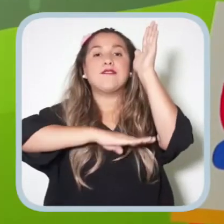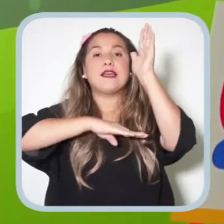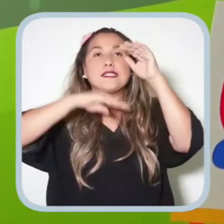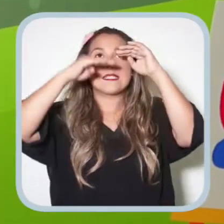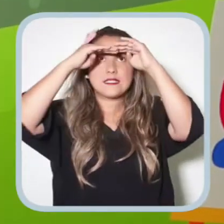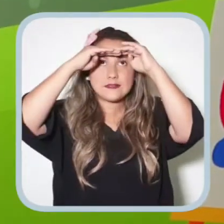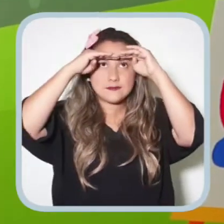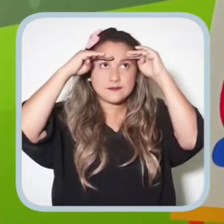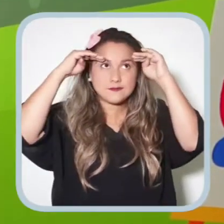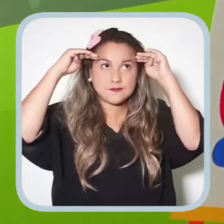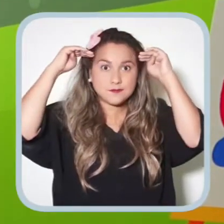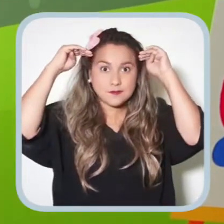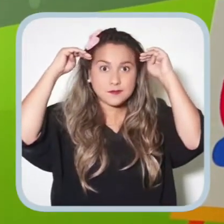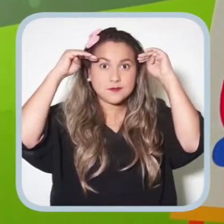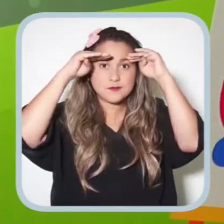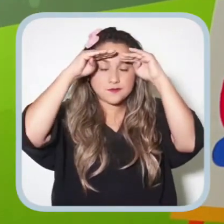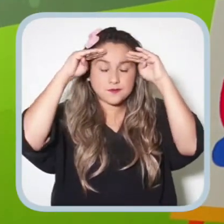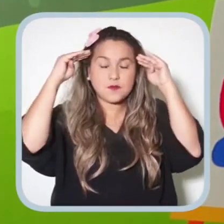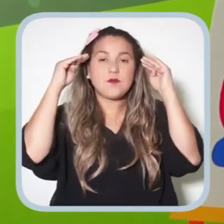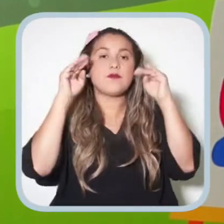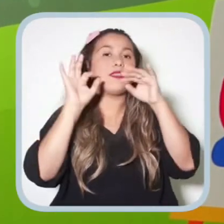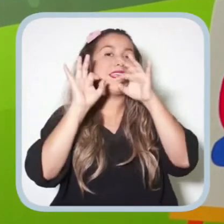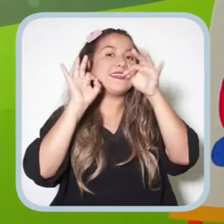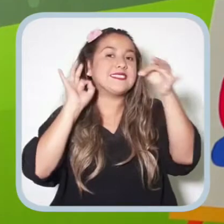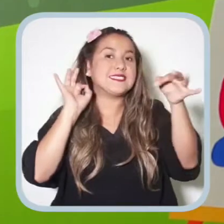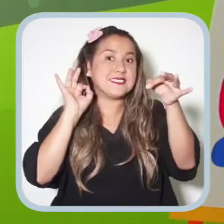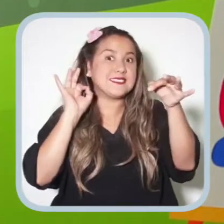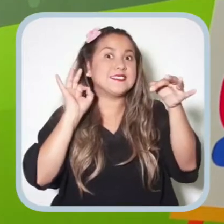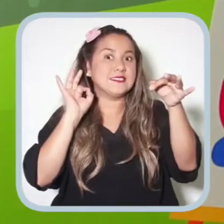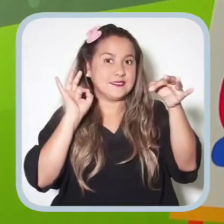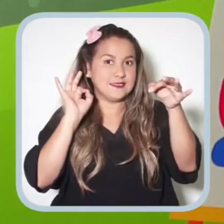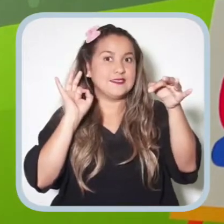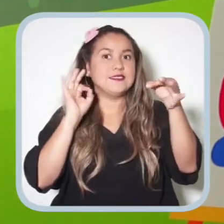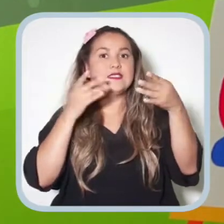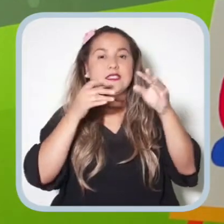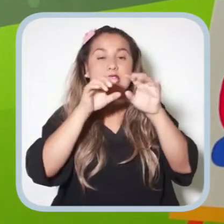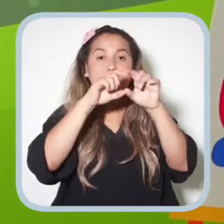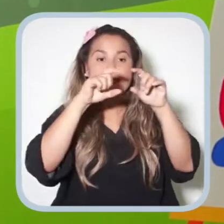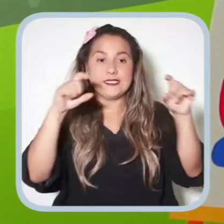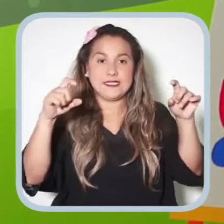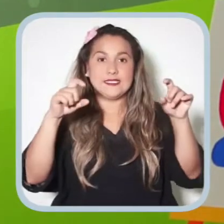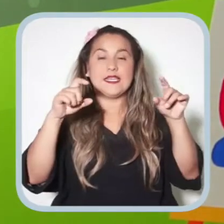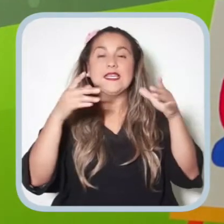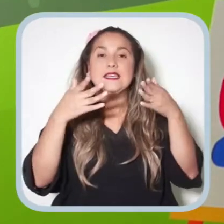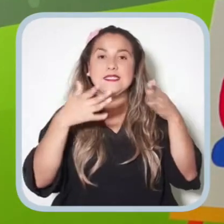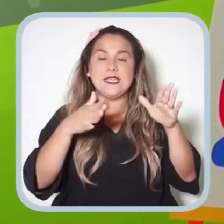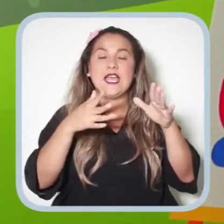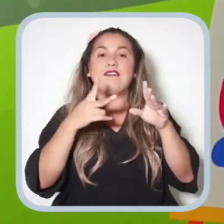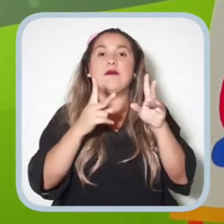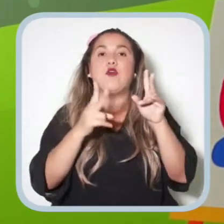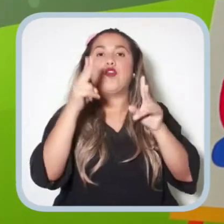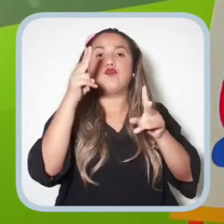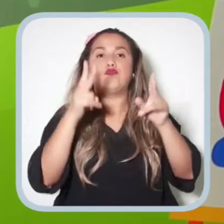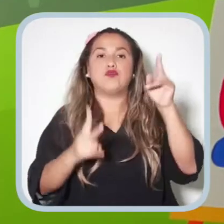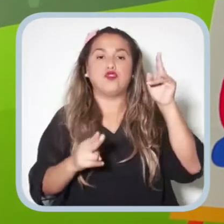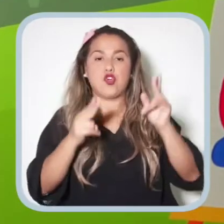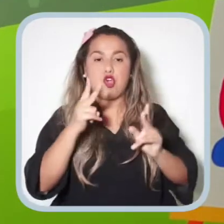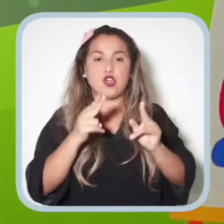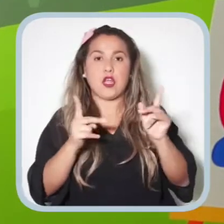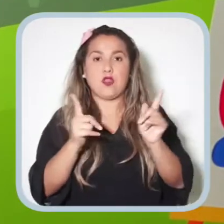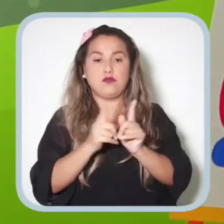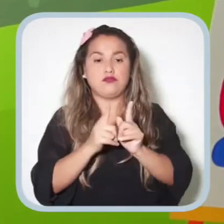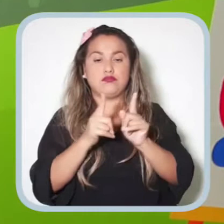con la cinta doble contacto que ya yo les expliqué, habíamos cortado en diferentes tamaños y